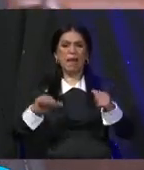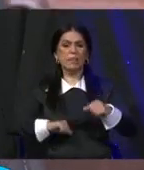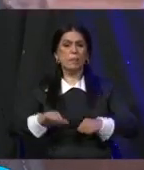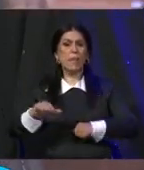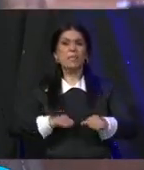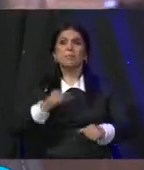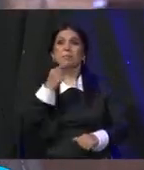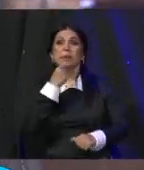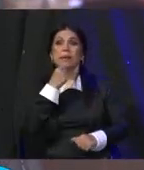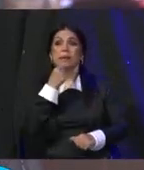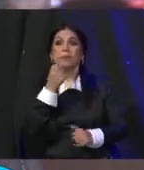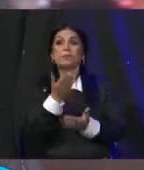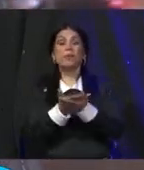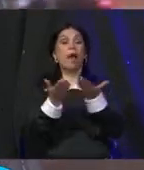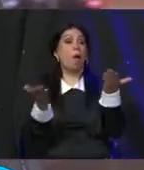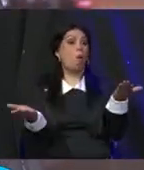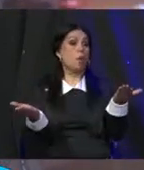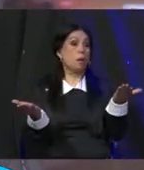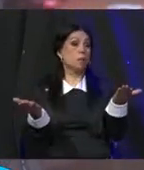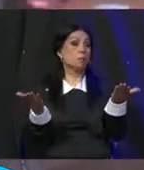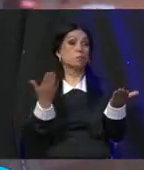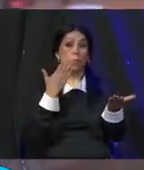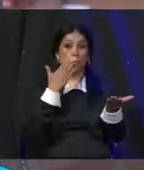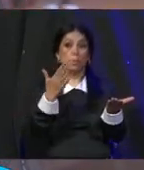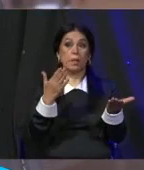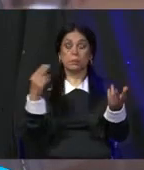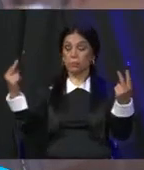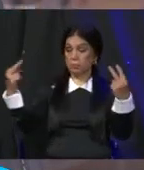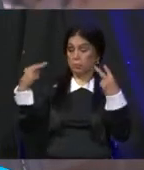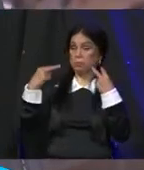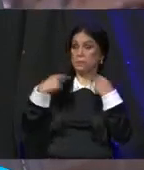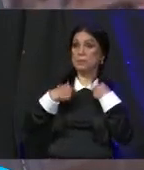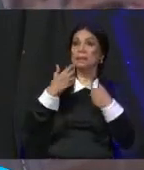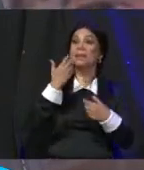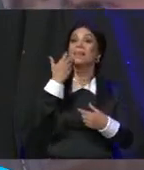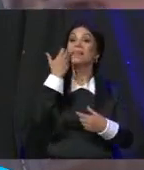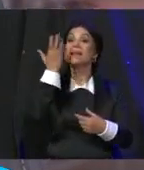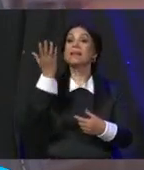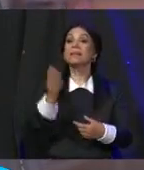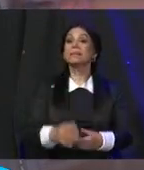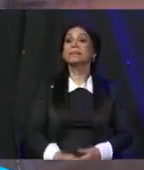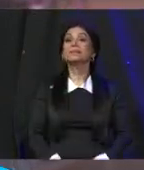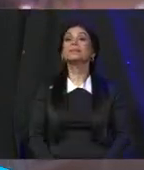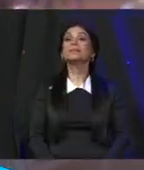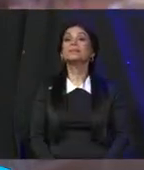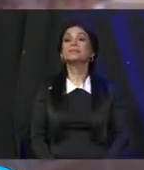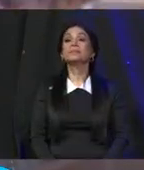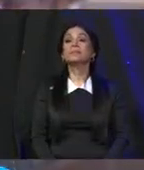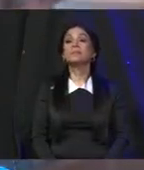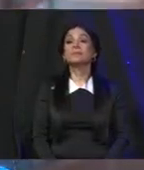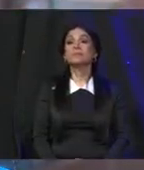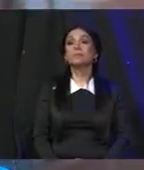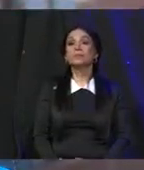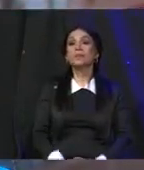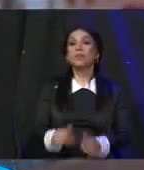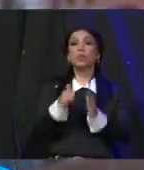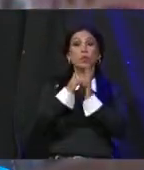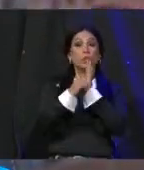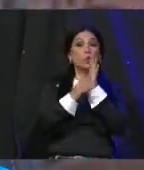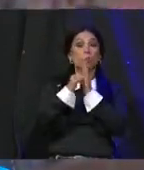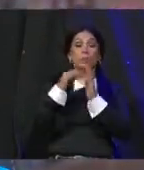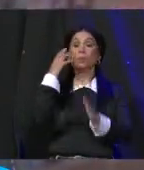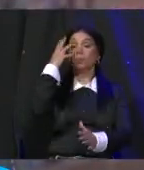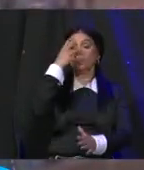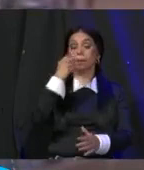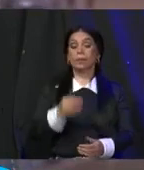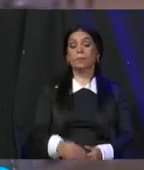que ahora nos volteen a ver y nos quieran ver en vivo y seguir nuestro canal de YouTube. Y hay que seguirle trabajando,